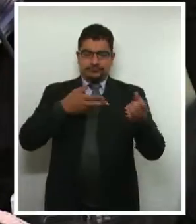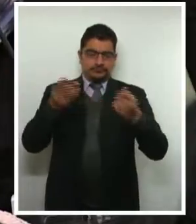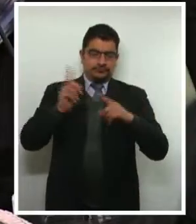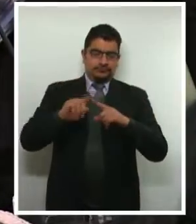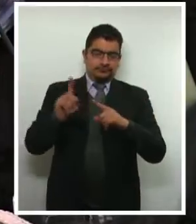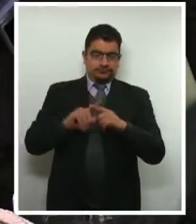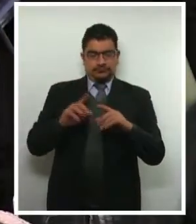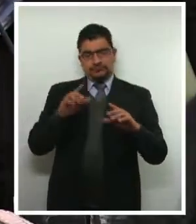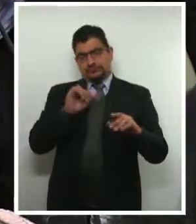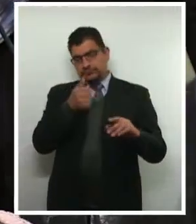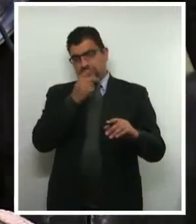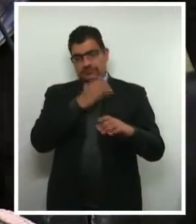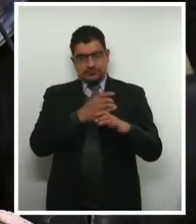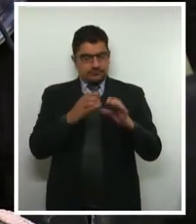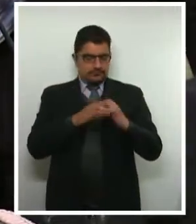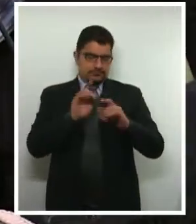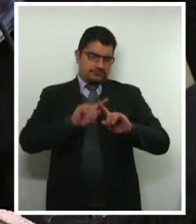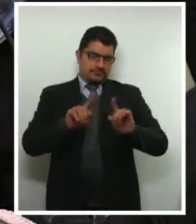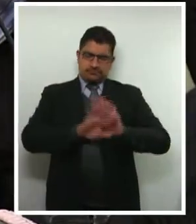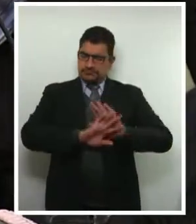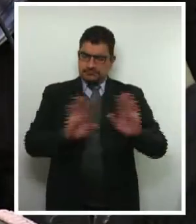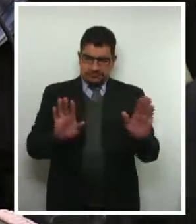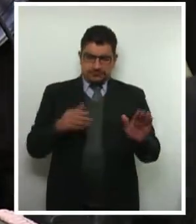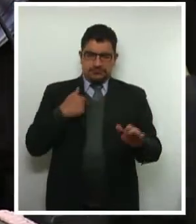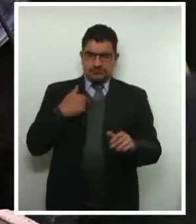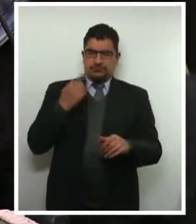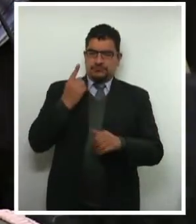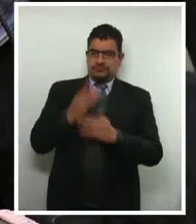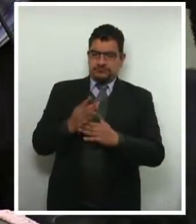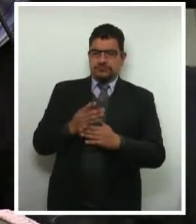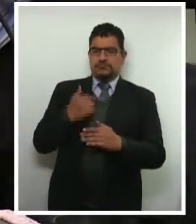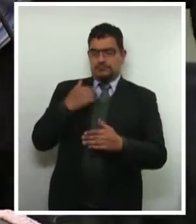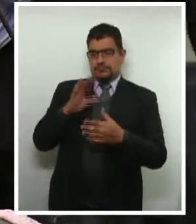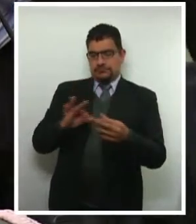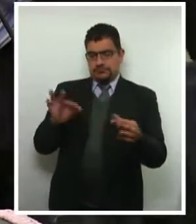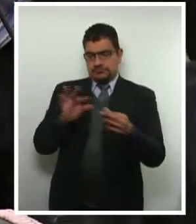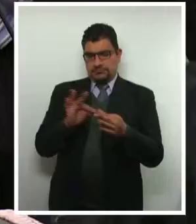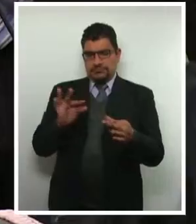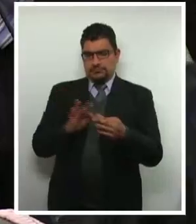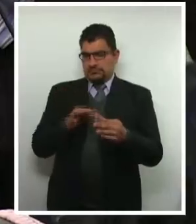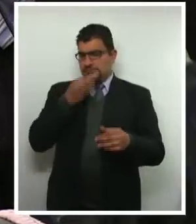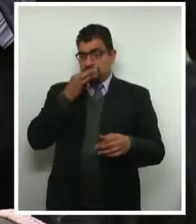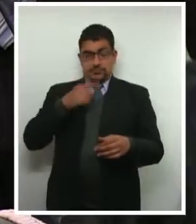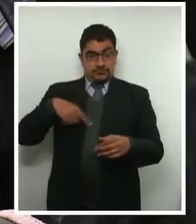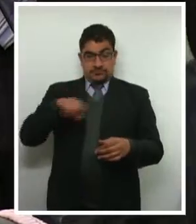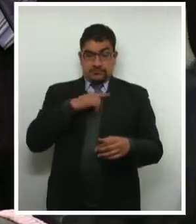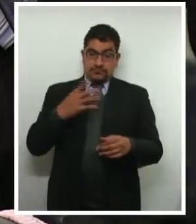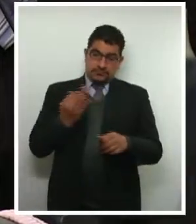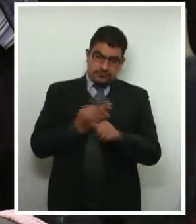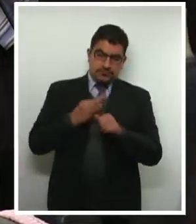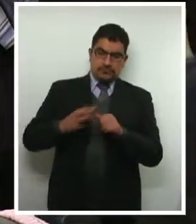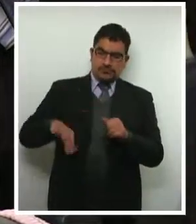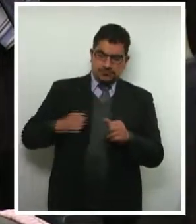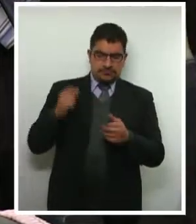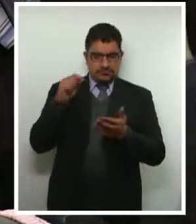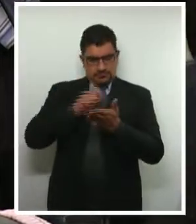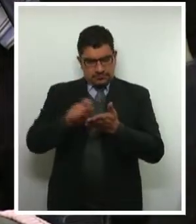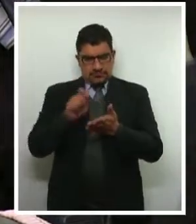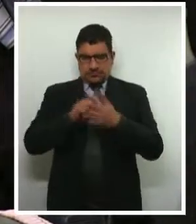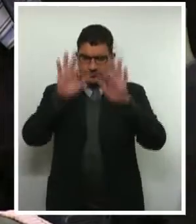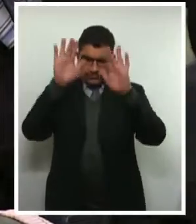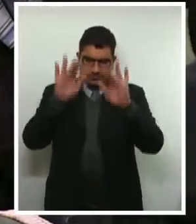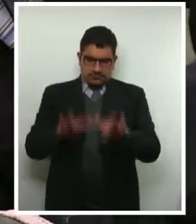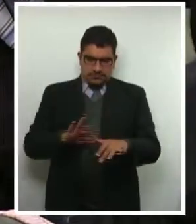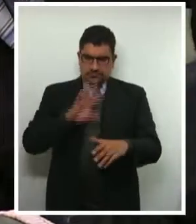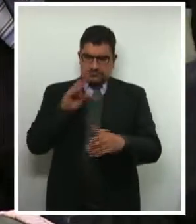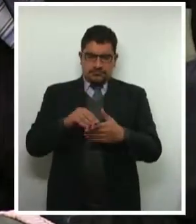los conceptos. Yo nada más comento que si no hacemos el esfuerzo ya por sacar un